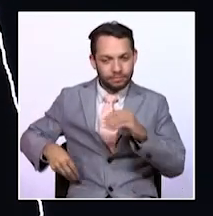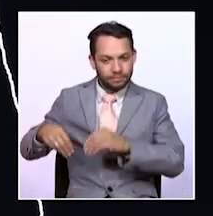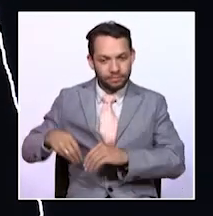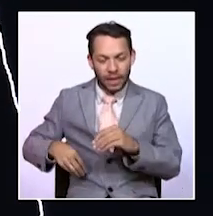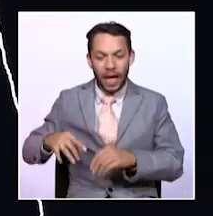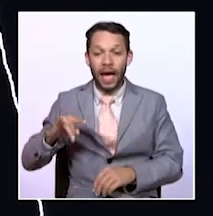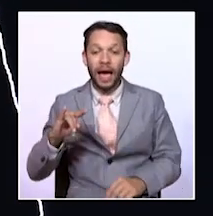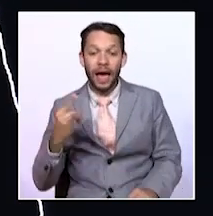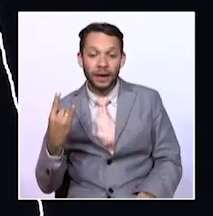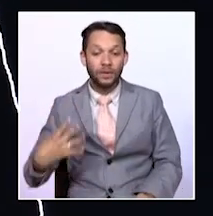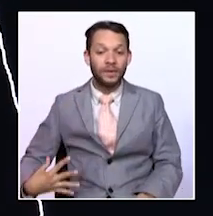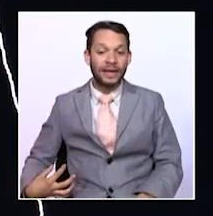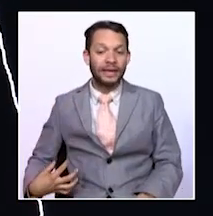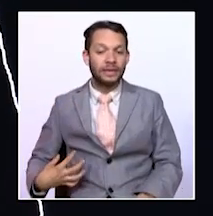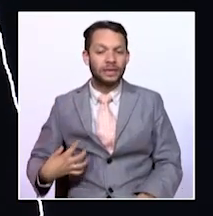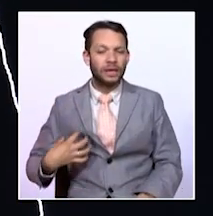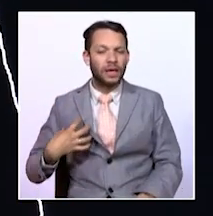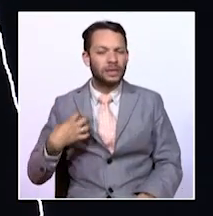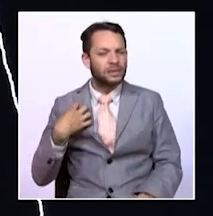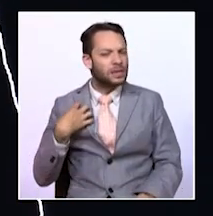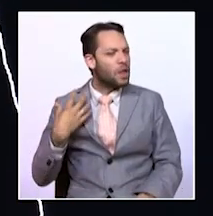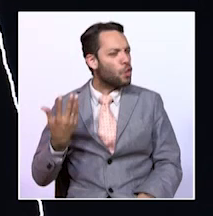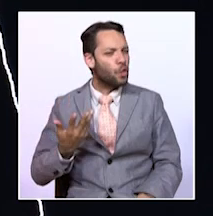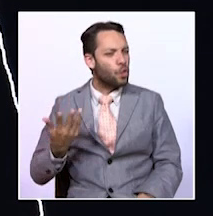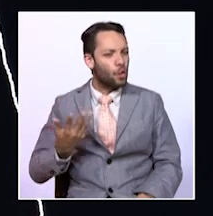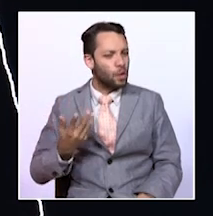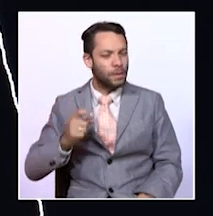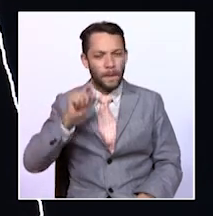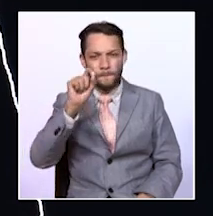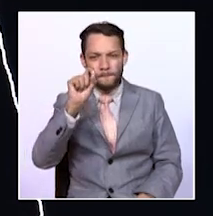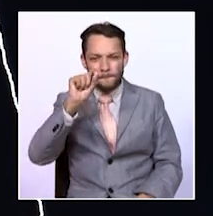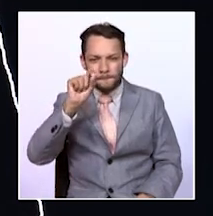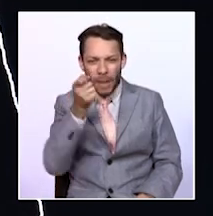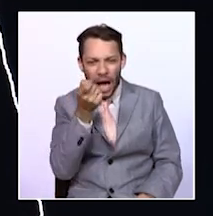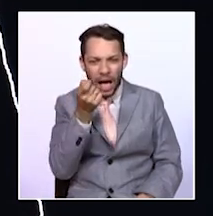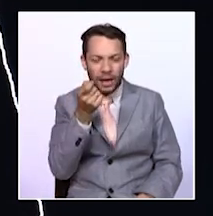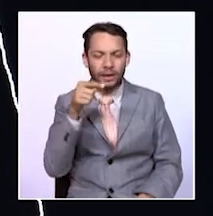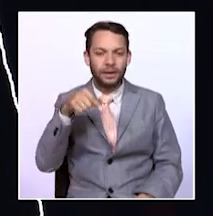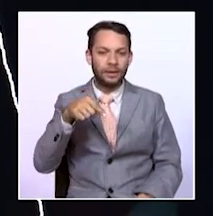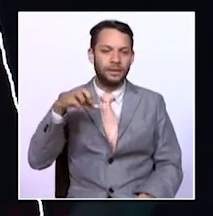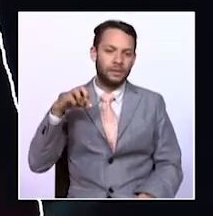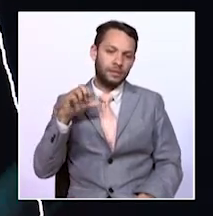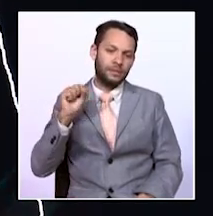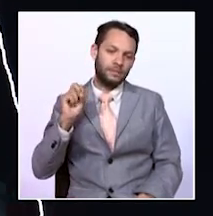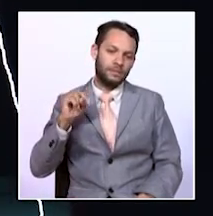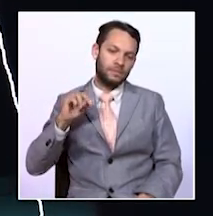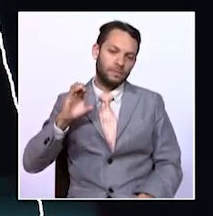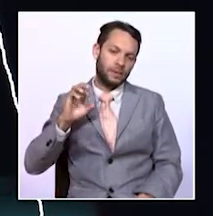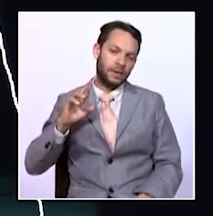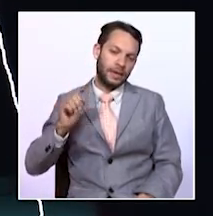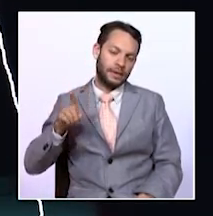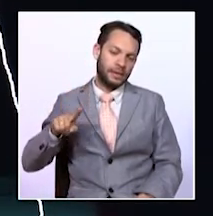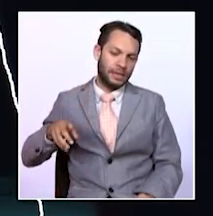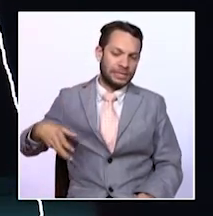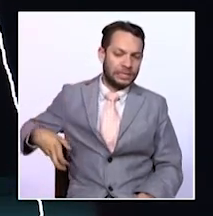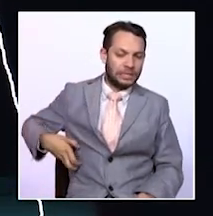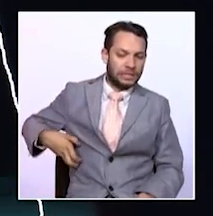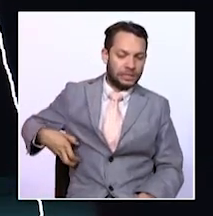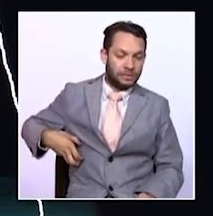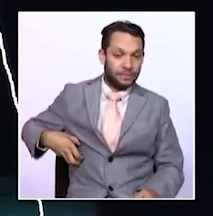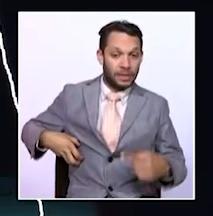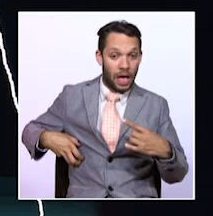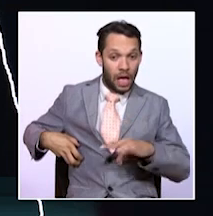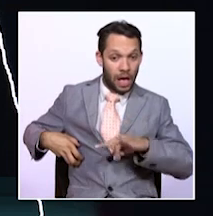la mayoría de las veces se cimientan sobre la cabeza de este órgano. El carcinoma de páncreas, que es supremamente agresivo, lo